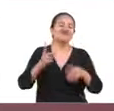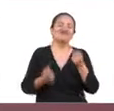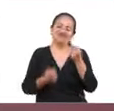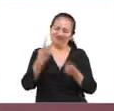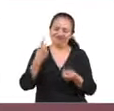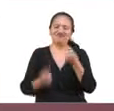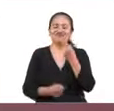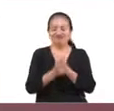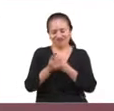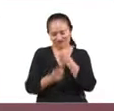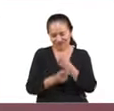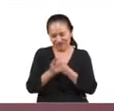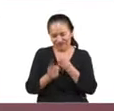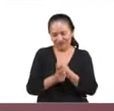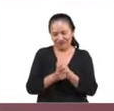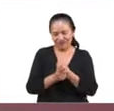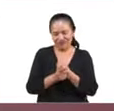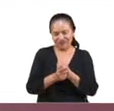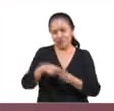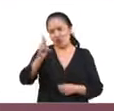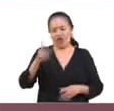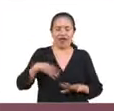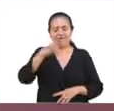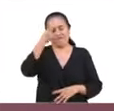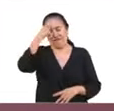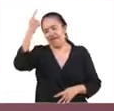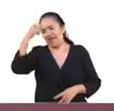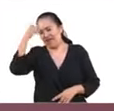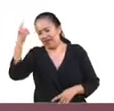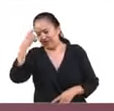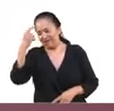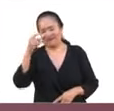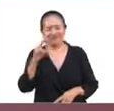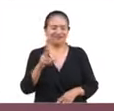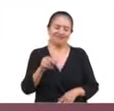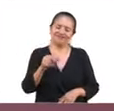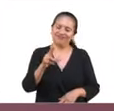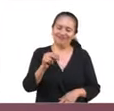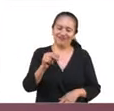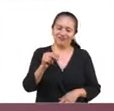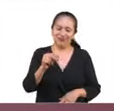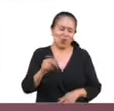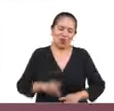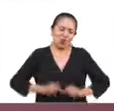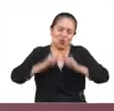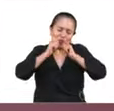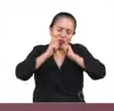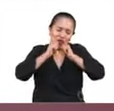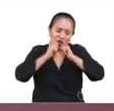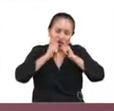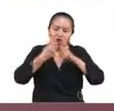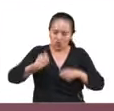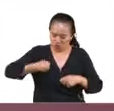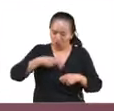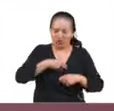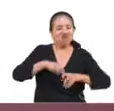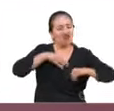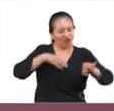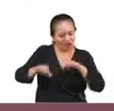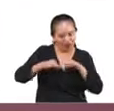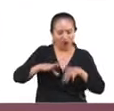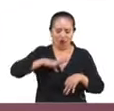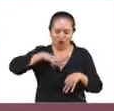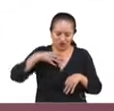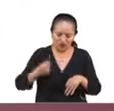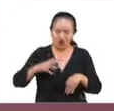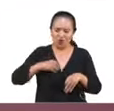porque no todo el camino en Sembrando Vida ha sido fácil, pero con el empuje de las mujeres y de todas